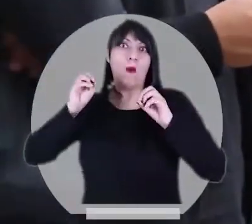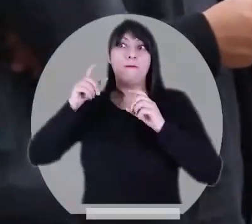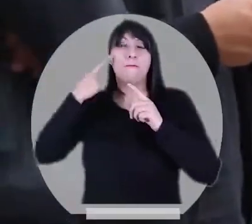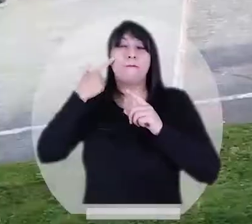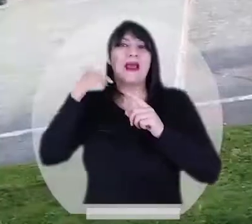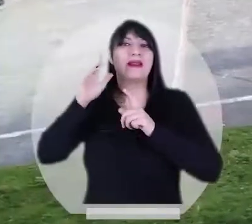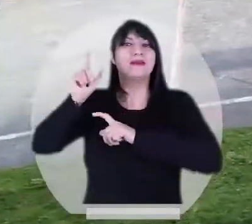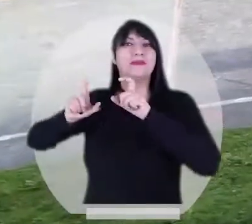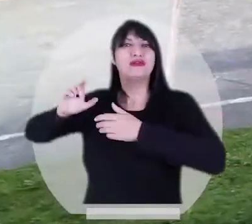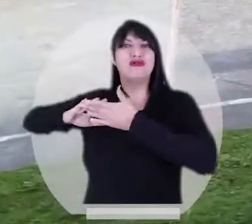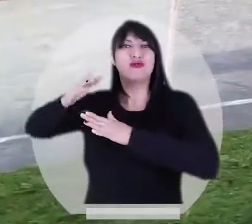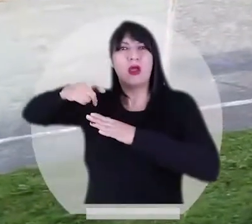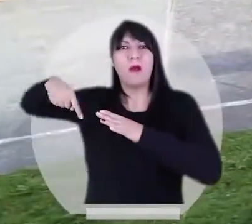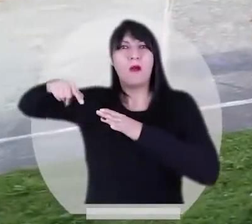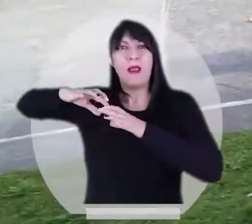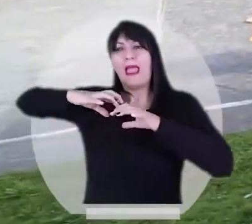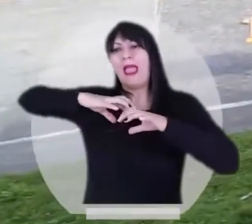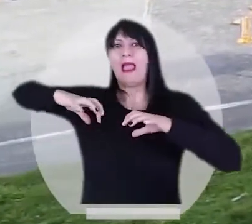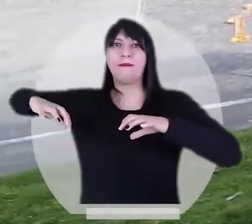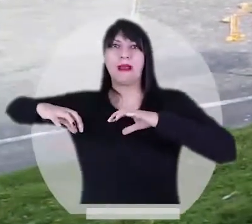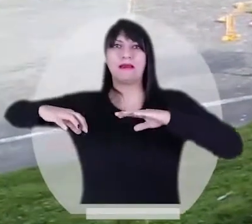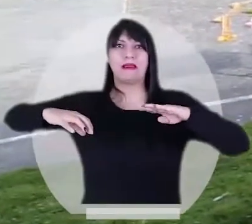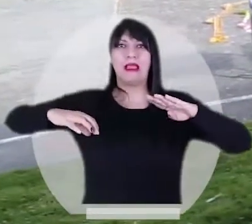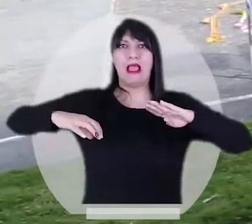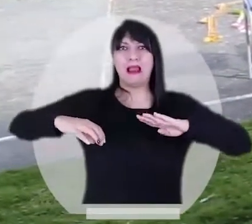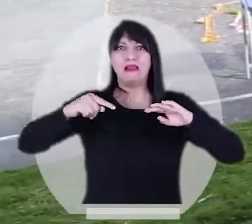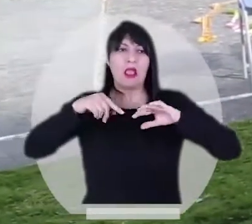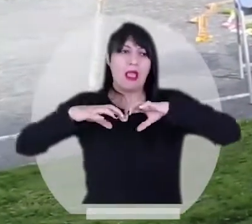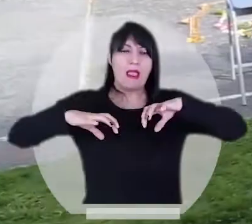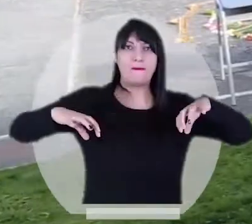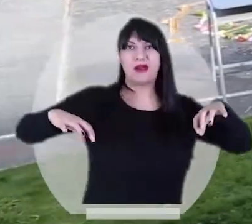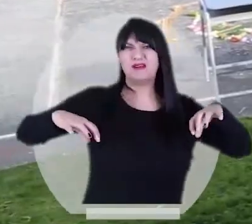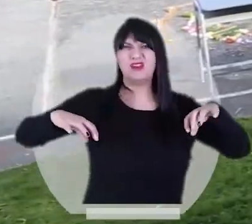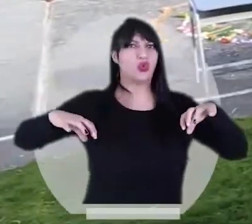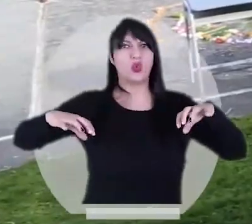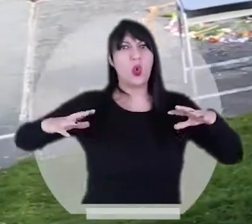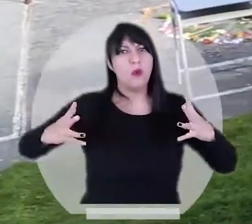como que la institucionalidad al otro lado, sino que es un trabajo